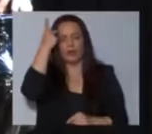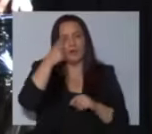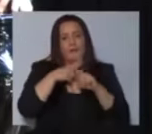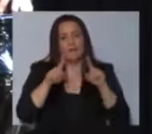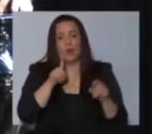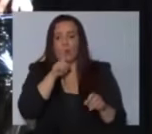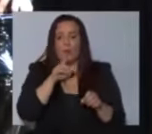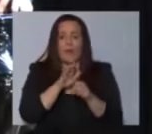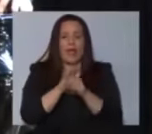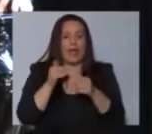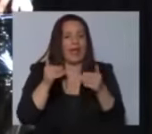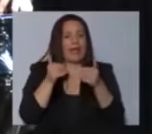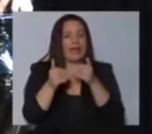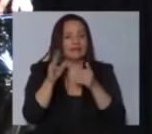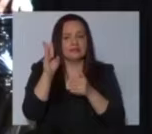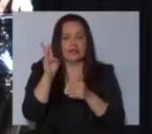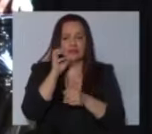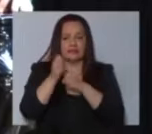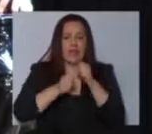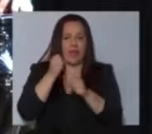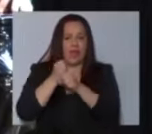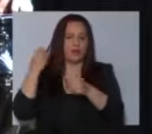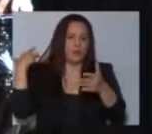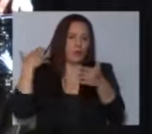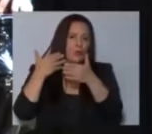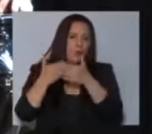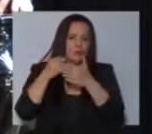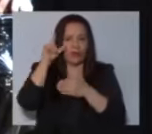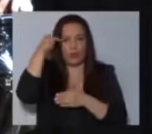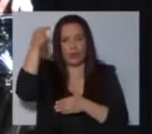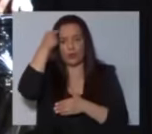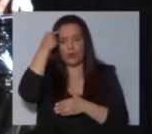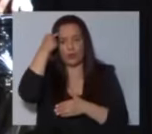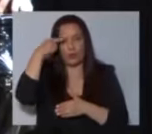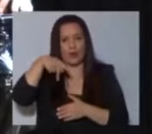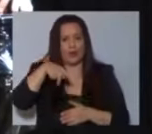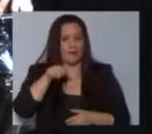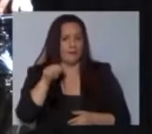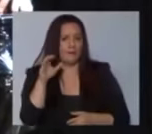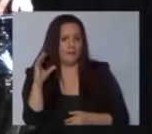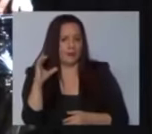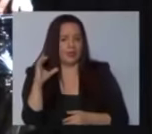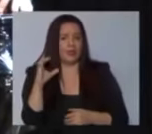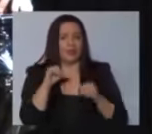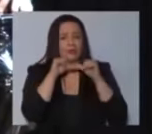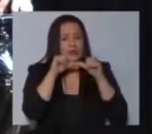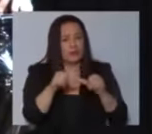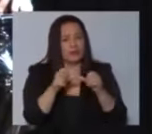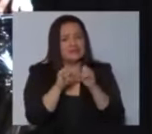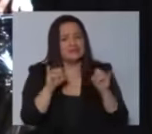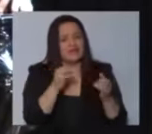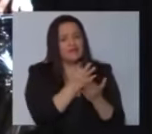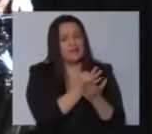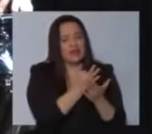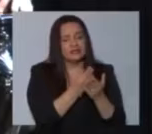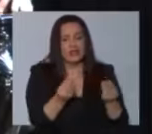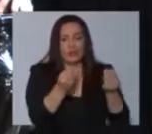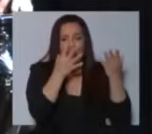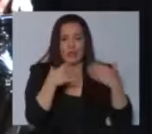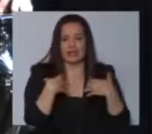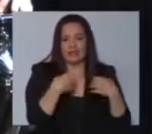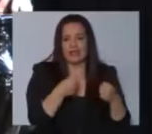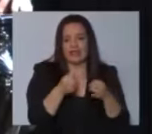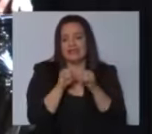casi 6 años del gobierno del Partido Acción Ciudadana, continuamos sin finanzas públicas sanas y sin generación de